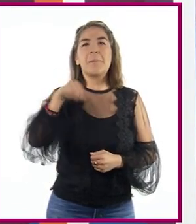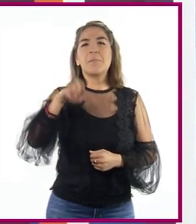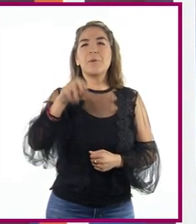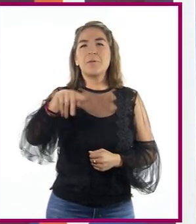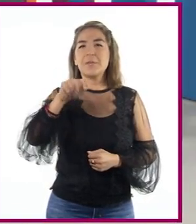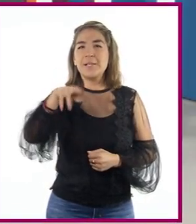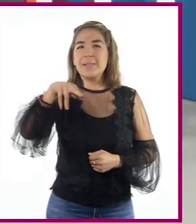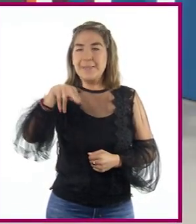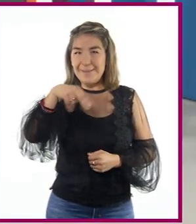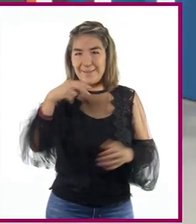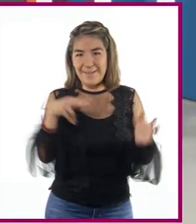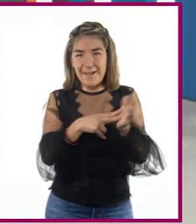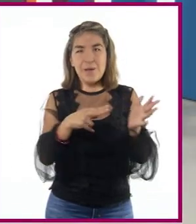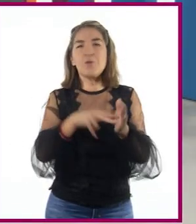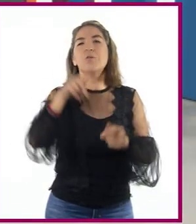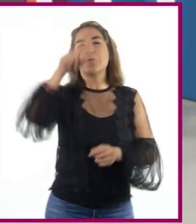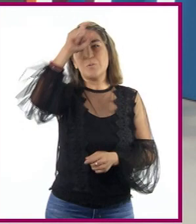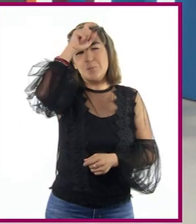y Turquía.